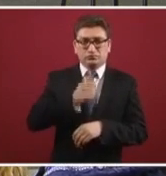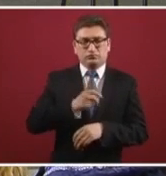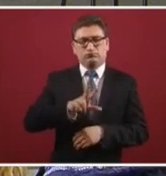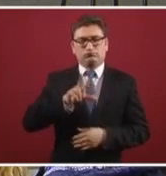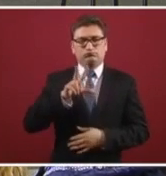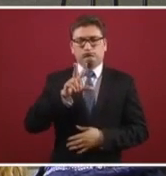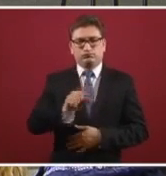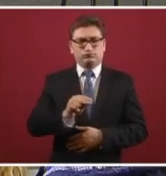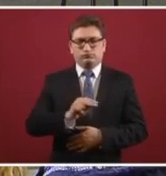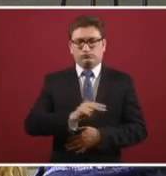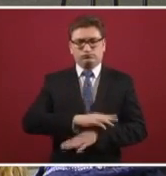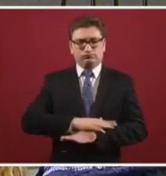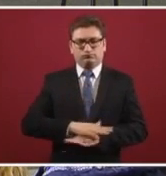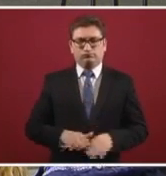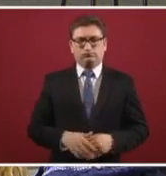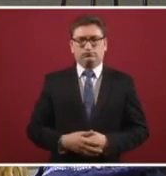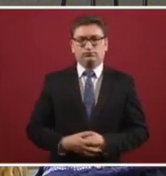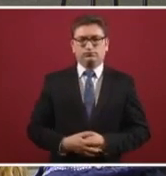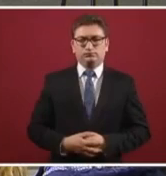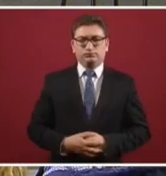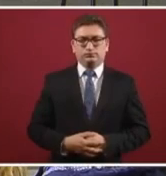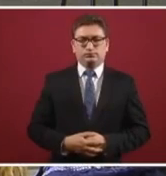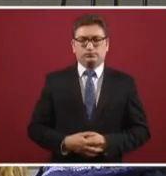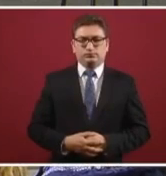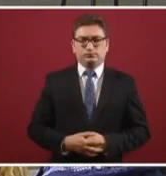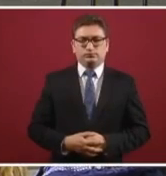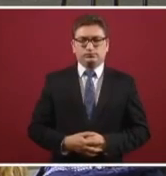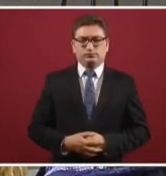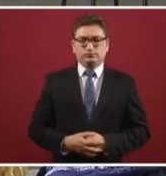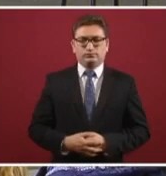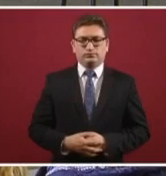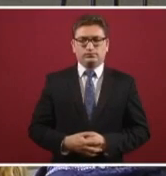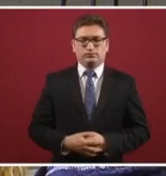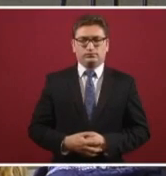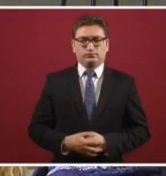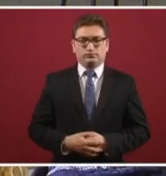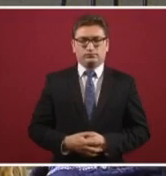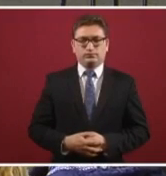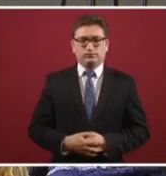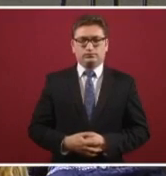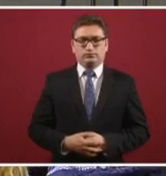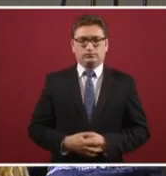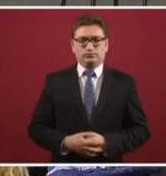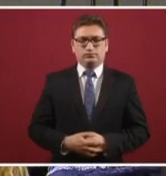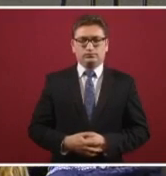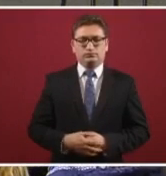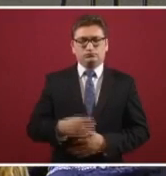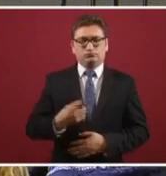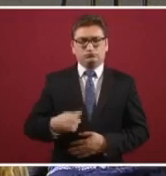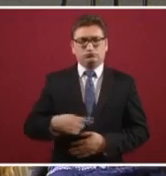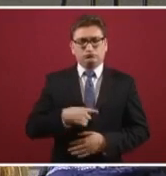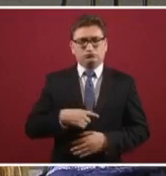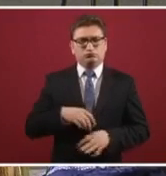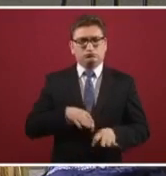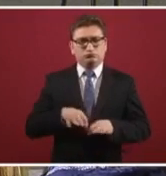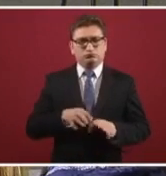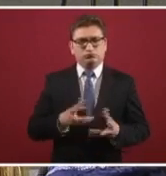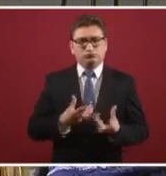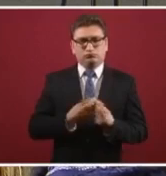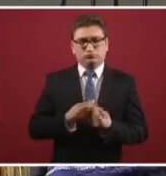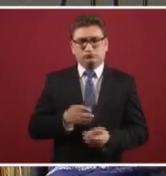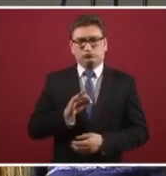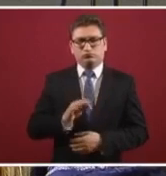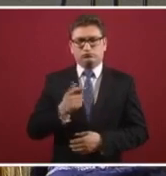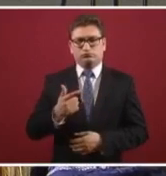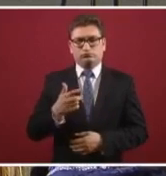para nadie y se está trabajando en colaboración con la Fiscalía